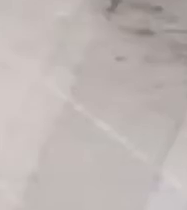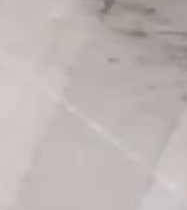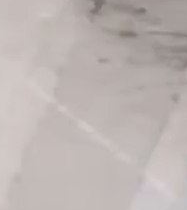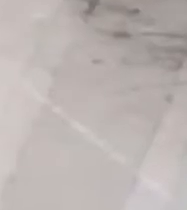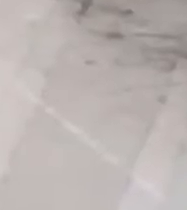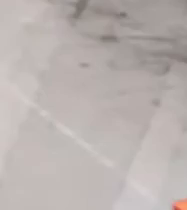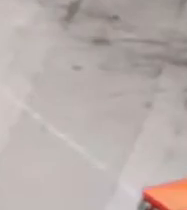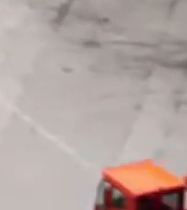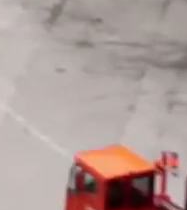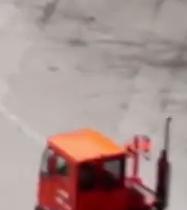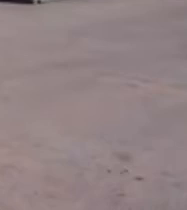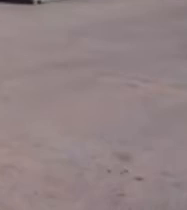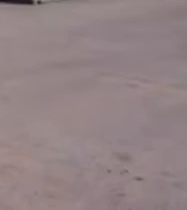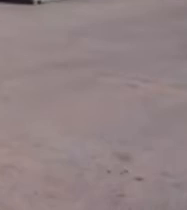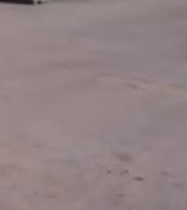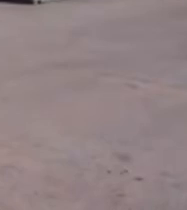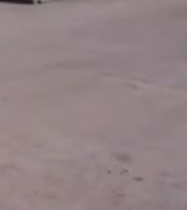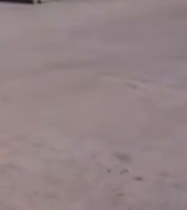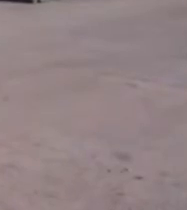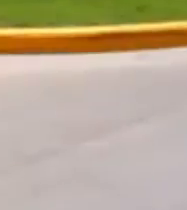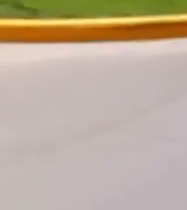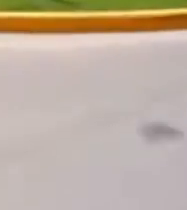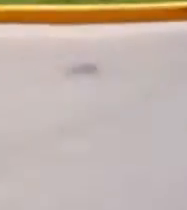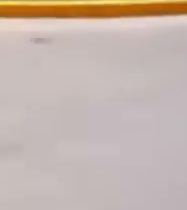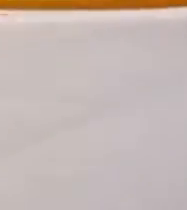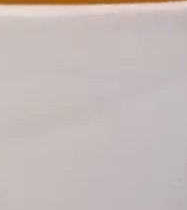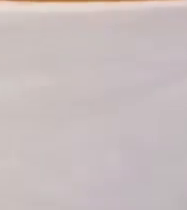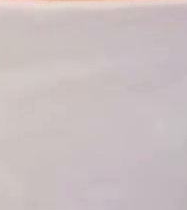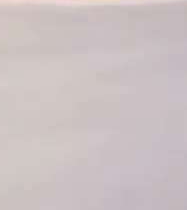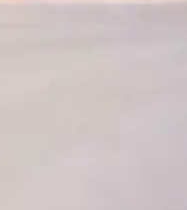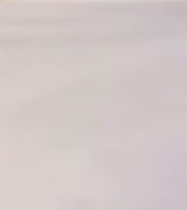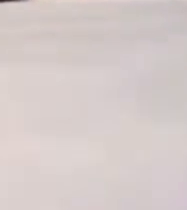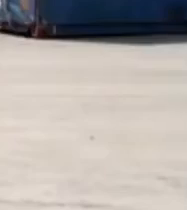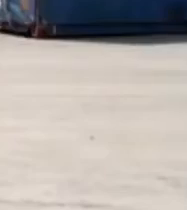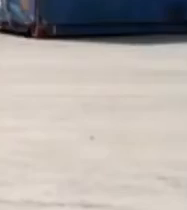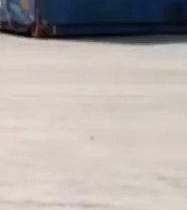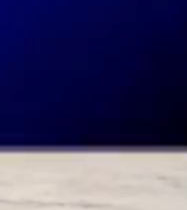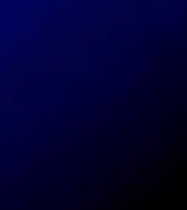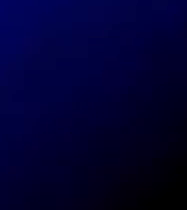procedió a la apertura de las ofertas en el marco del proceso de licitación pública